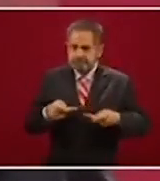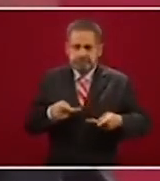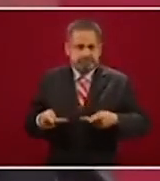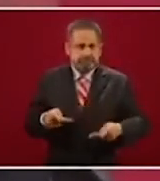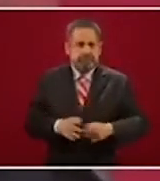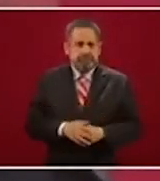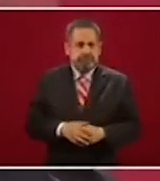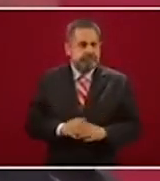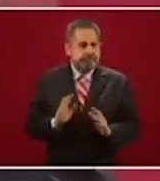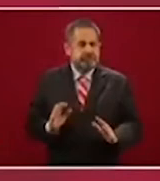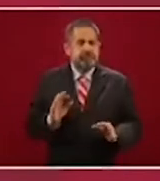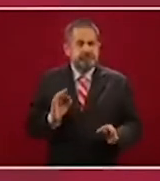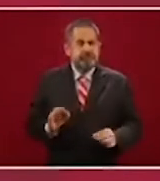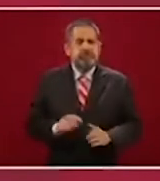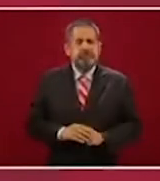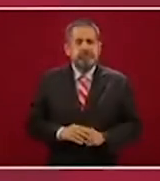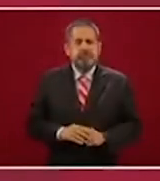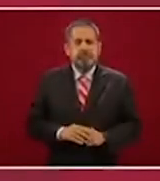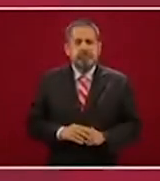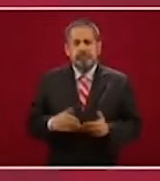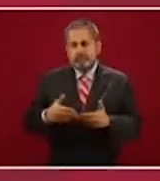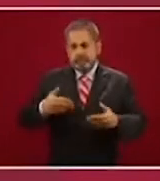Estamos preparados,